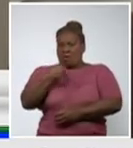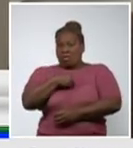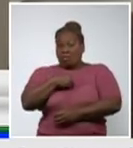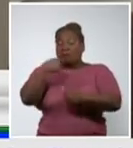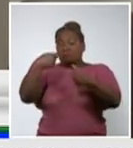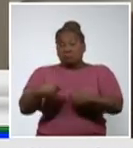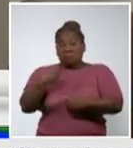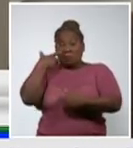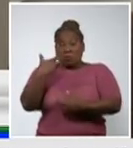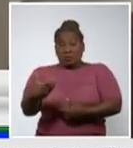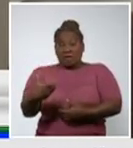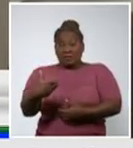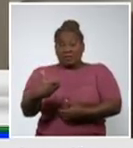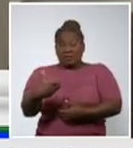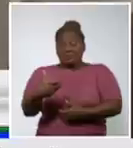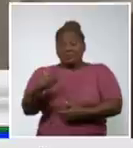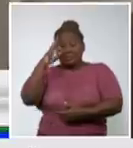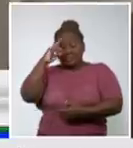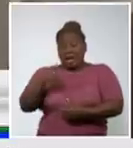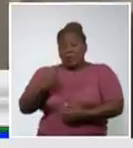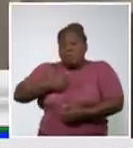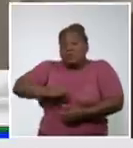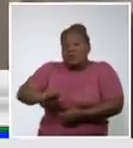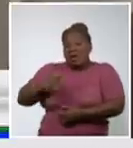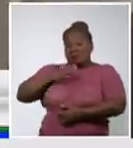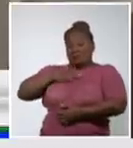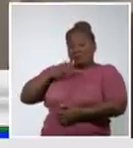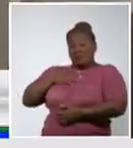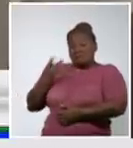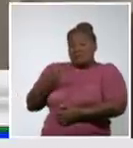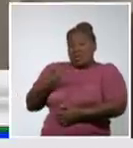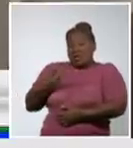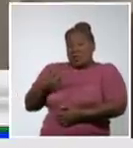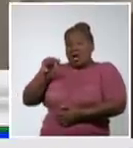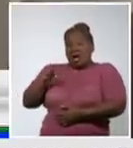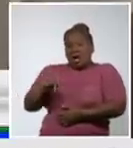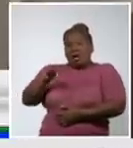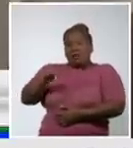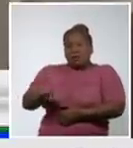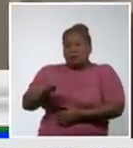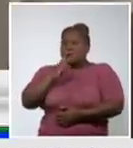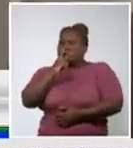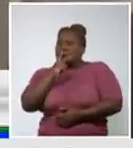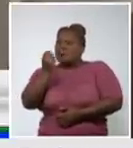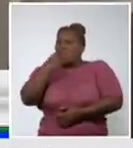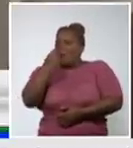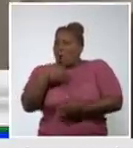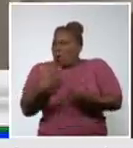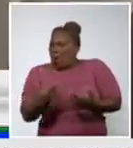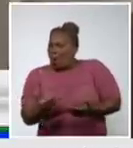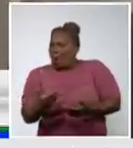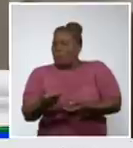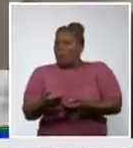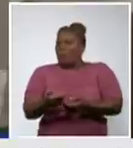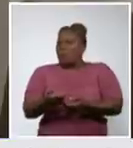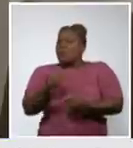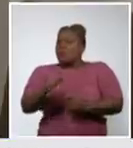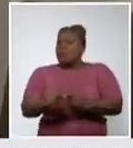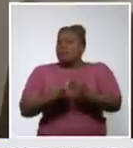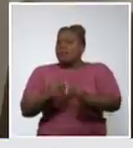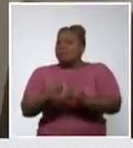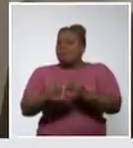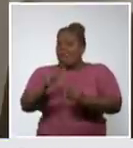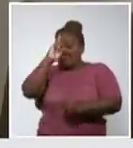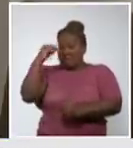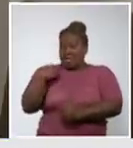la salud de nosotras. Y entonces ahí se examinaban los protocolos de tratamiento y los iban aplicando y